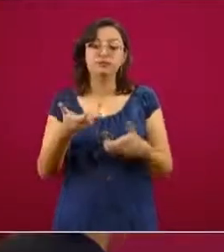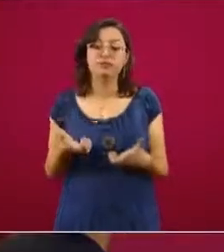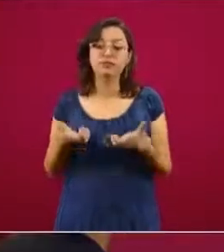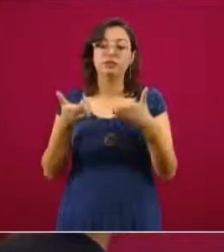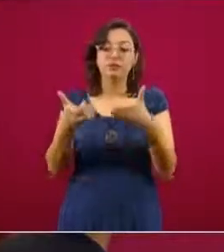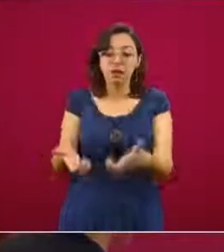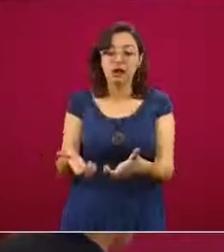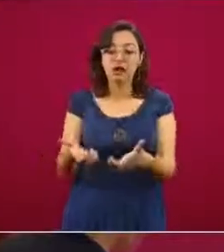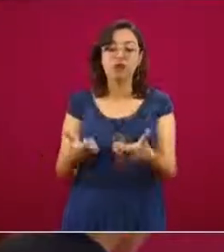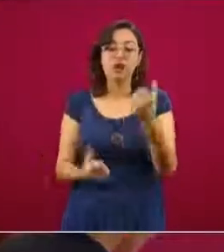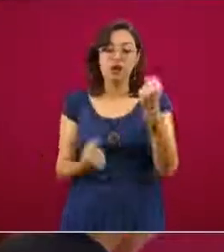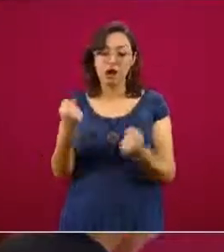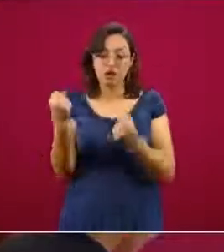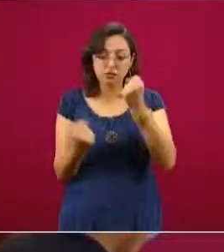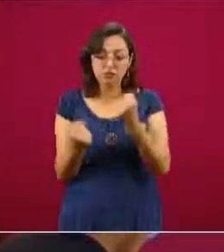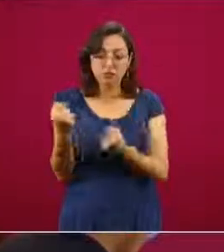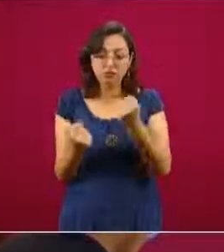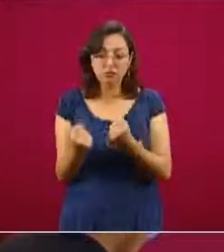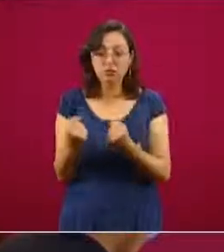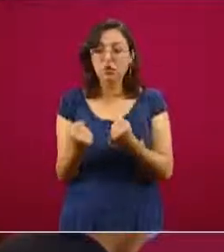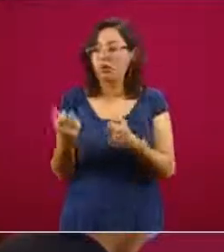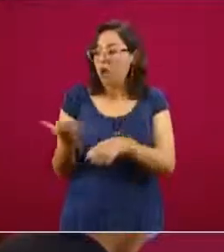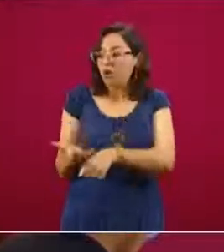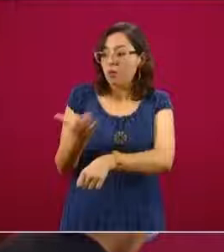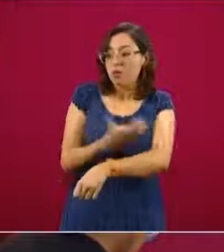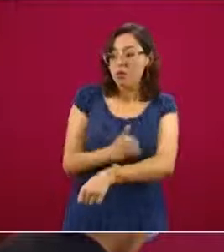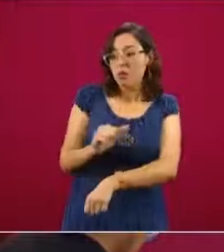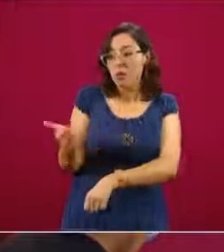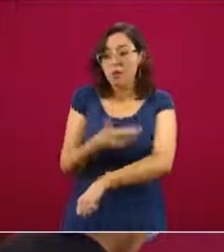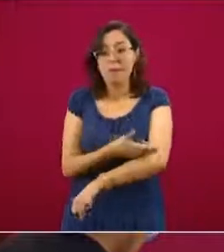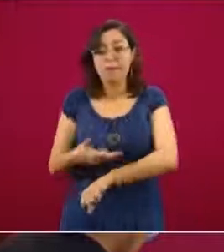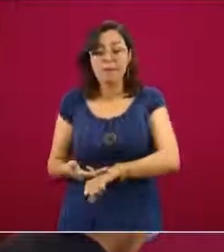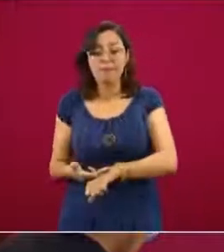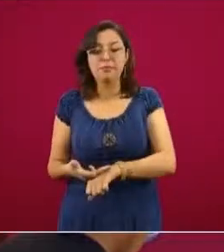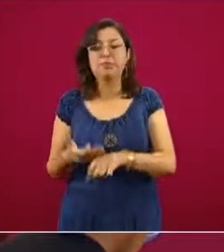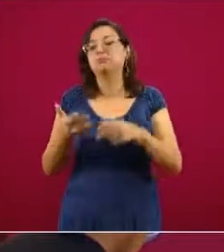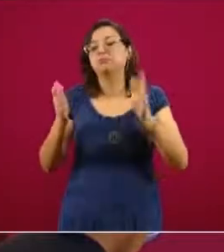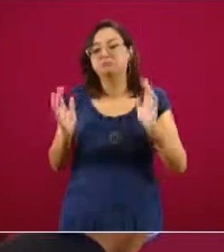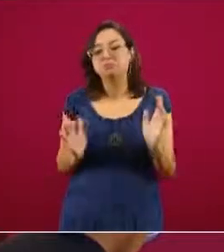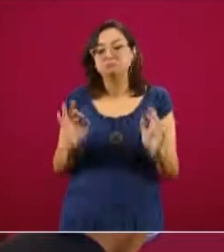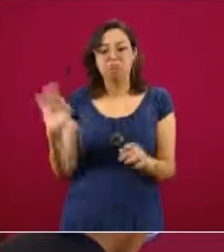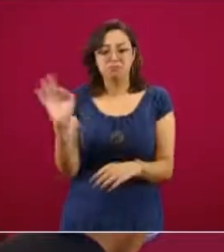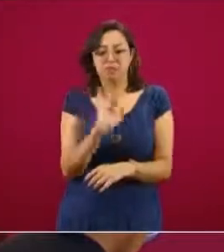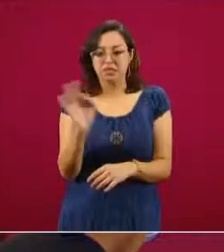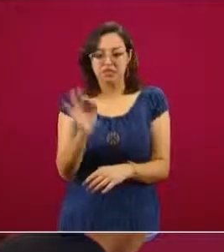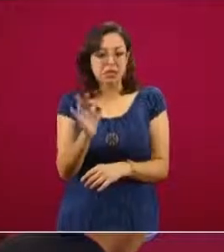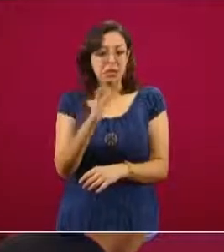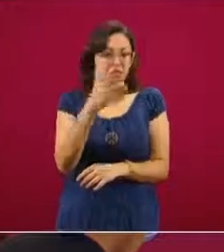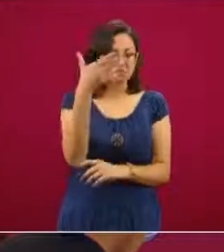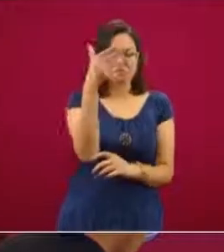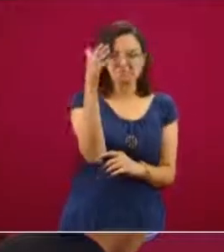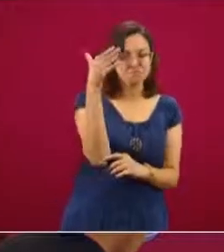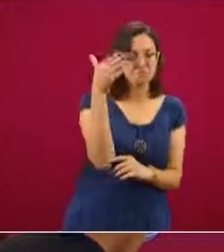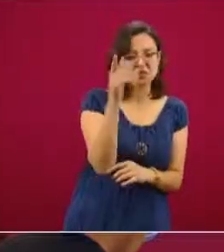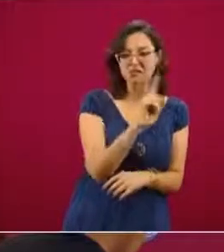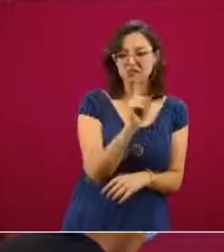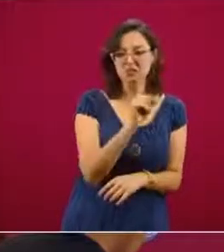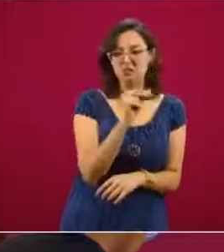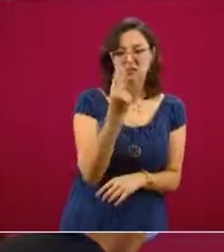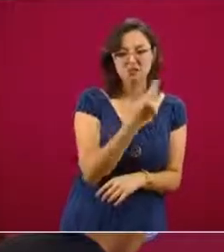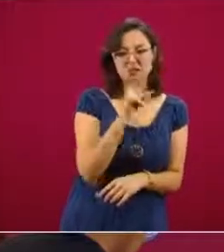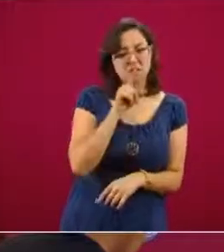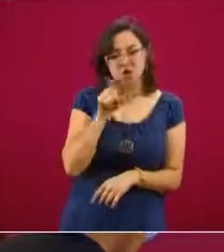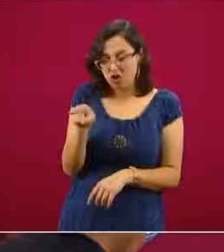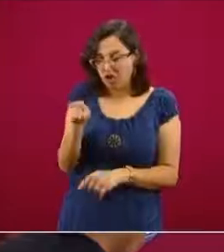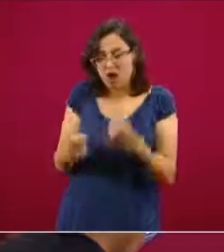pública en un auto y está acompañado de alguien más y entonces es mejor quizá, si así se determina, que lo lleven directo